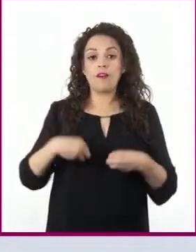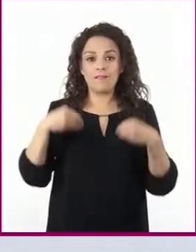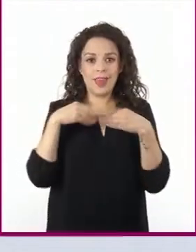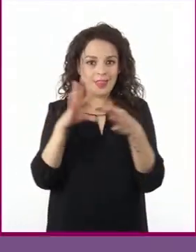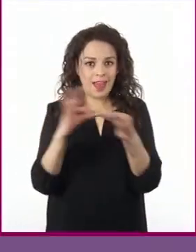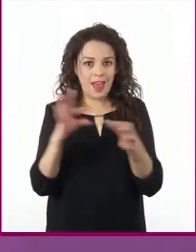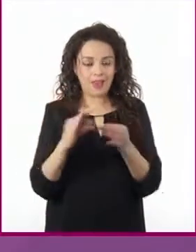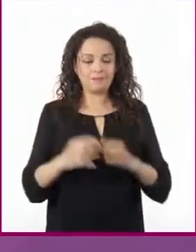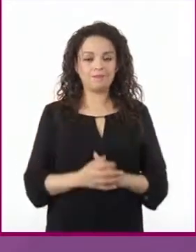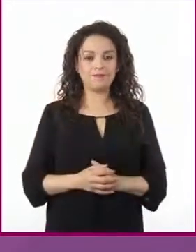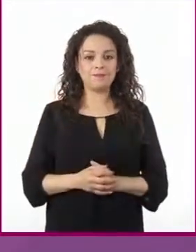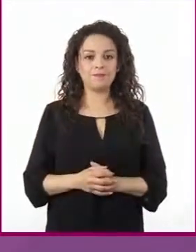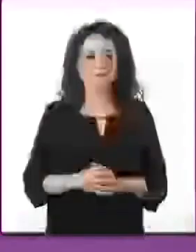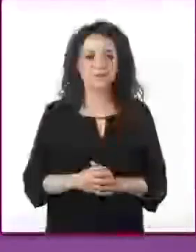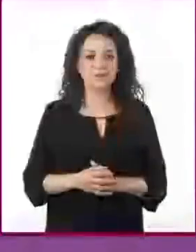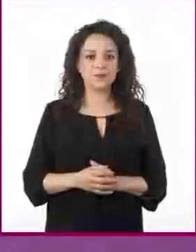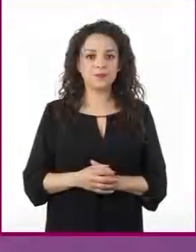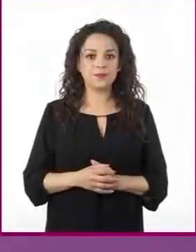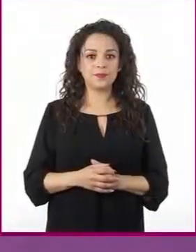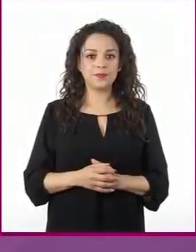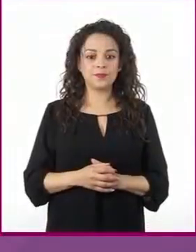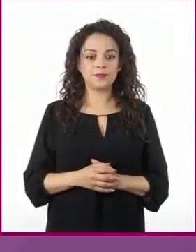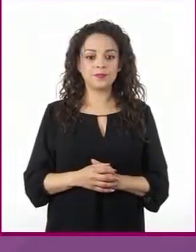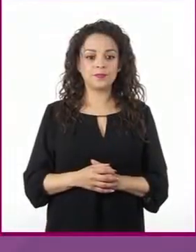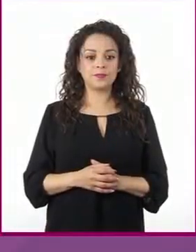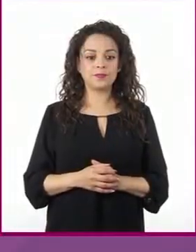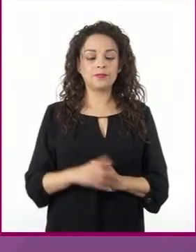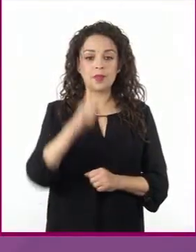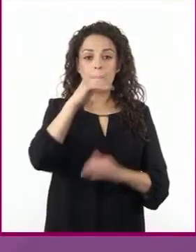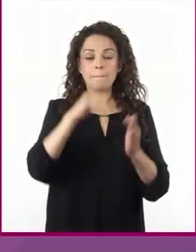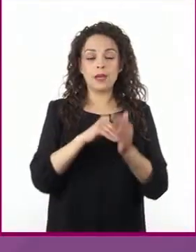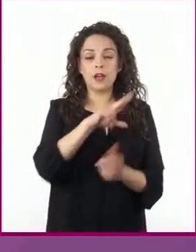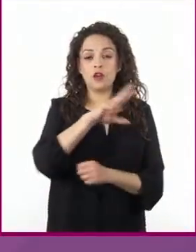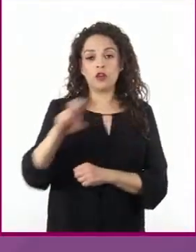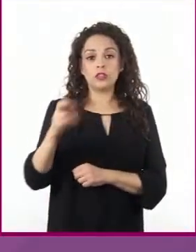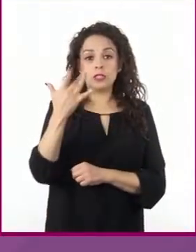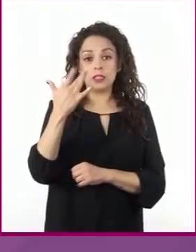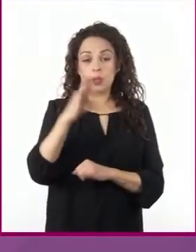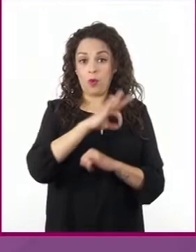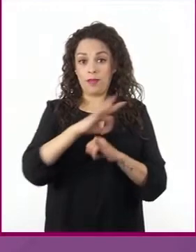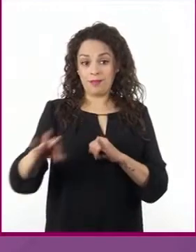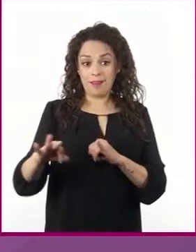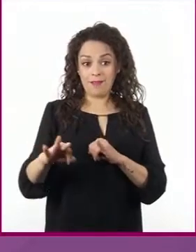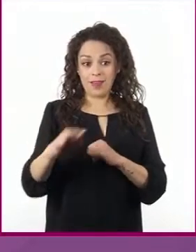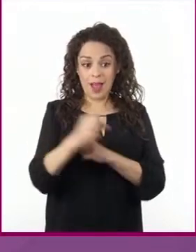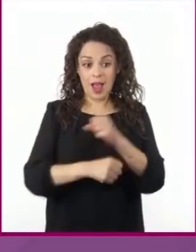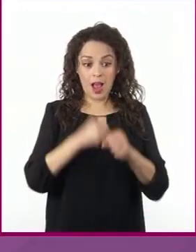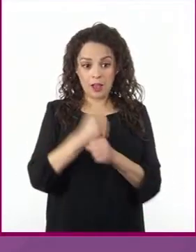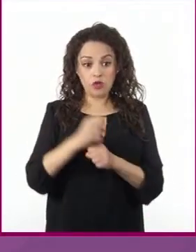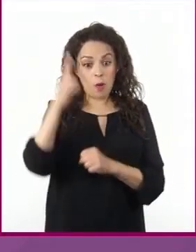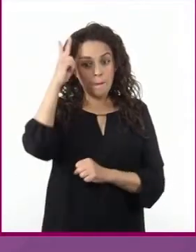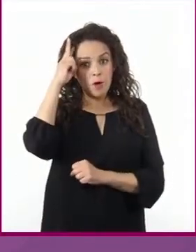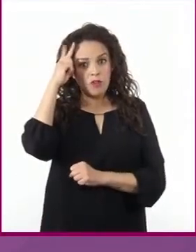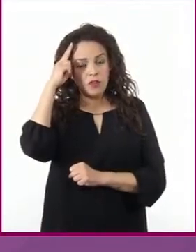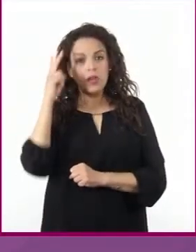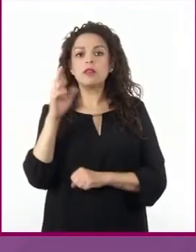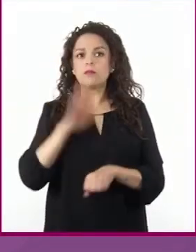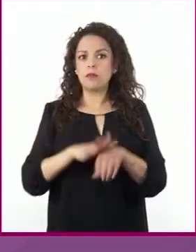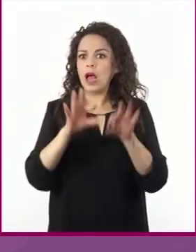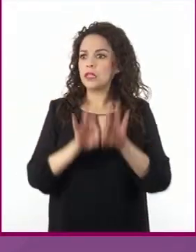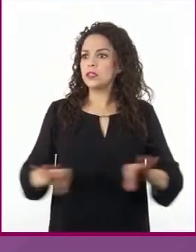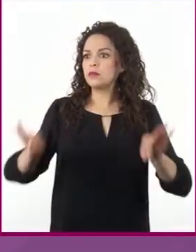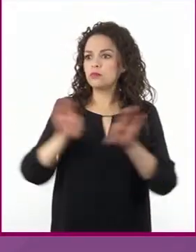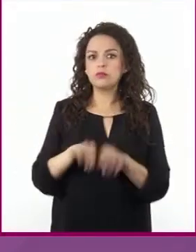video! Desde finales de la década de 1850, Porfirio Díaz desempeñó un papel destacado en la